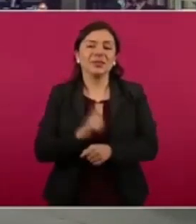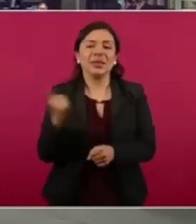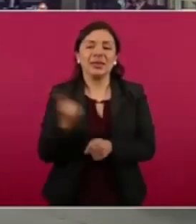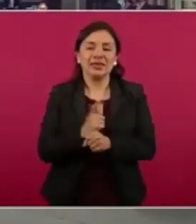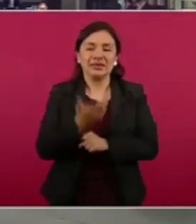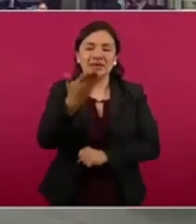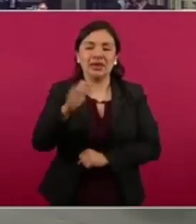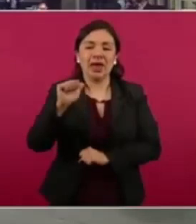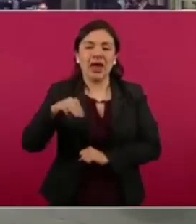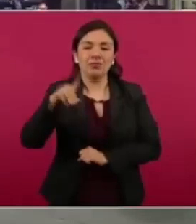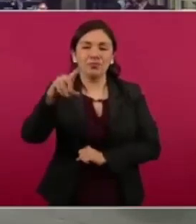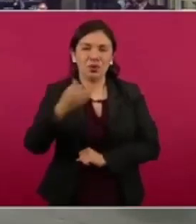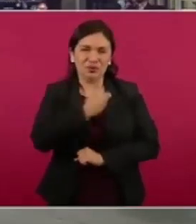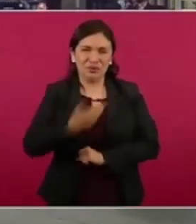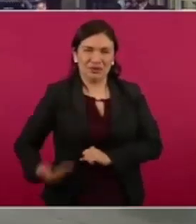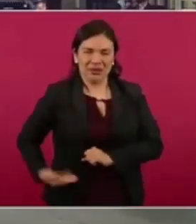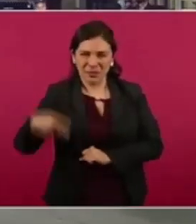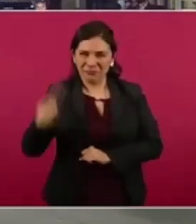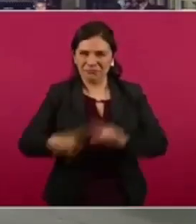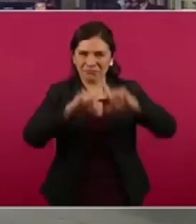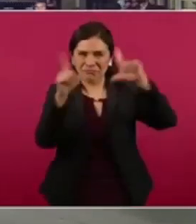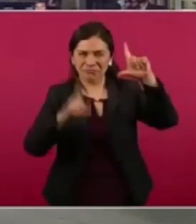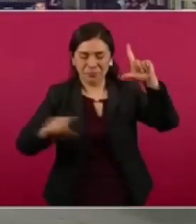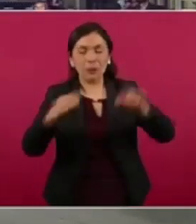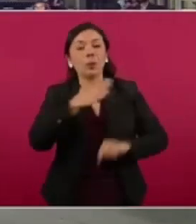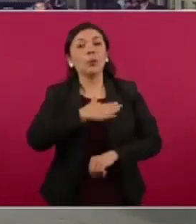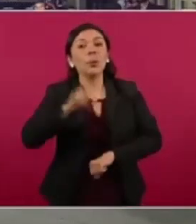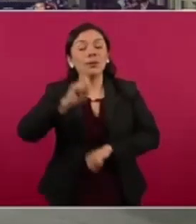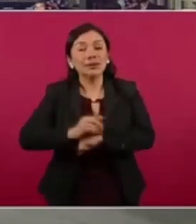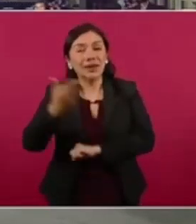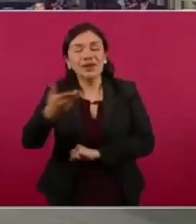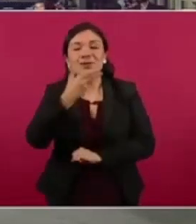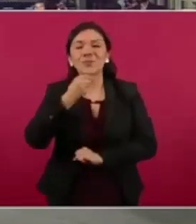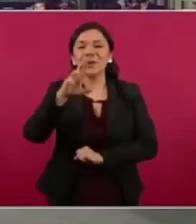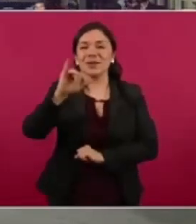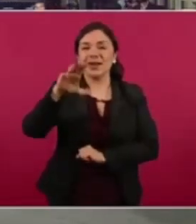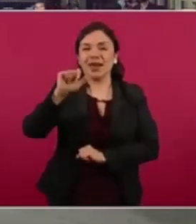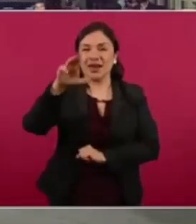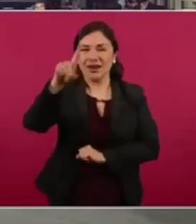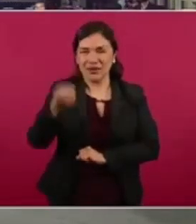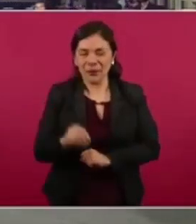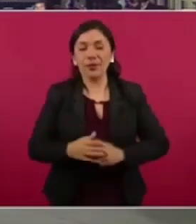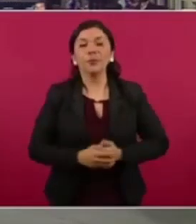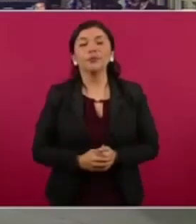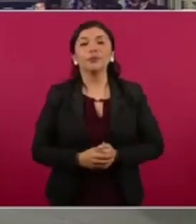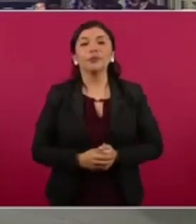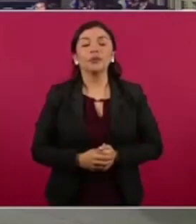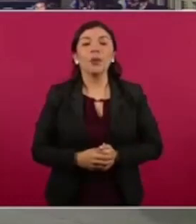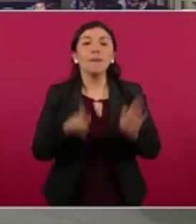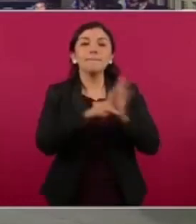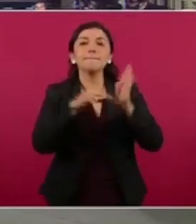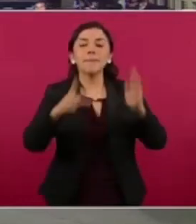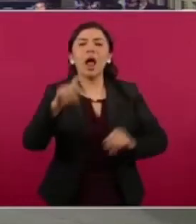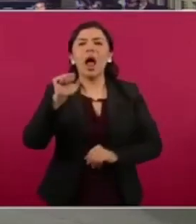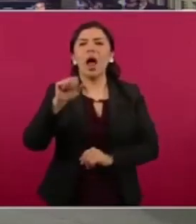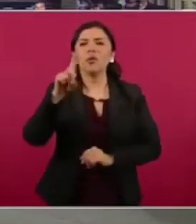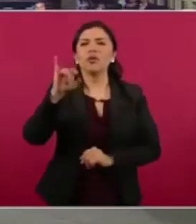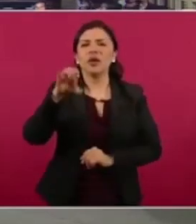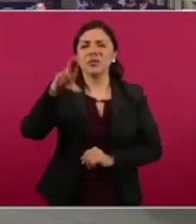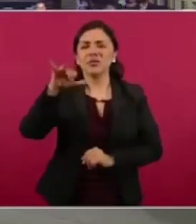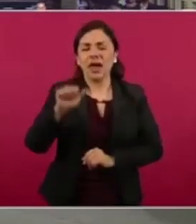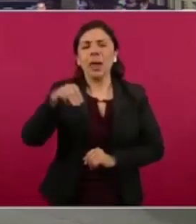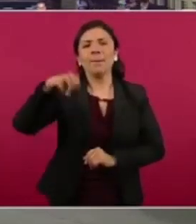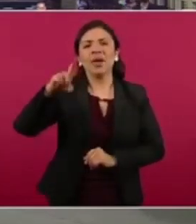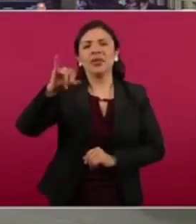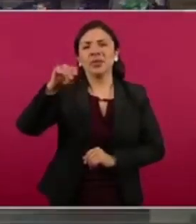López Obrador, presidente de México. Buenos días, procurador Ricardo Sheffield, audiencia, medios. Ángel Juan Sánchez